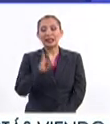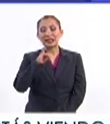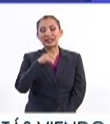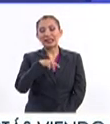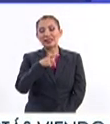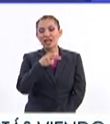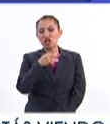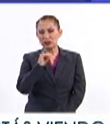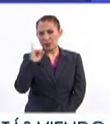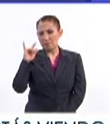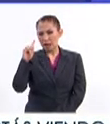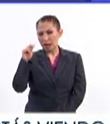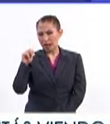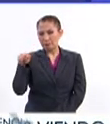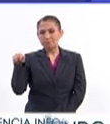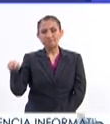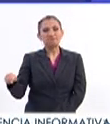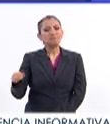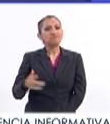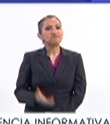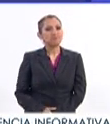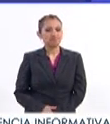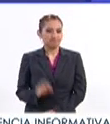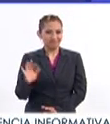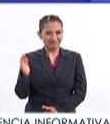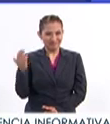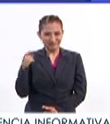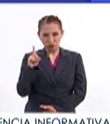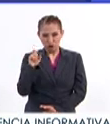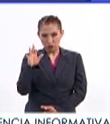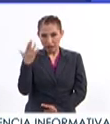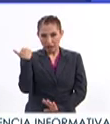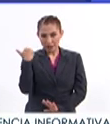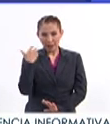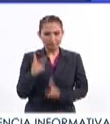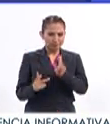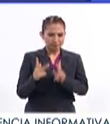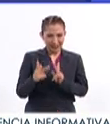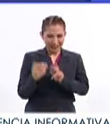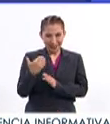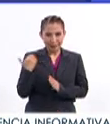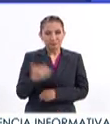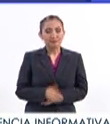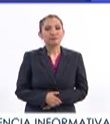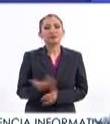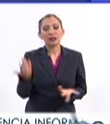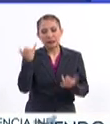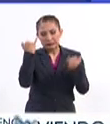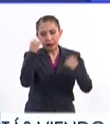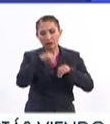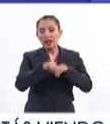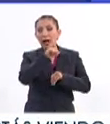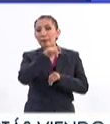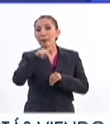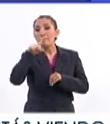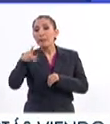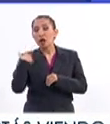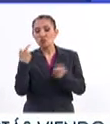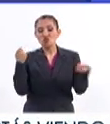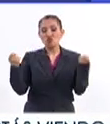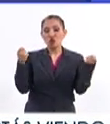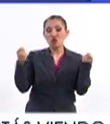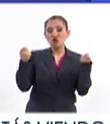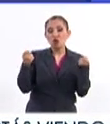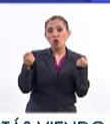Ingenieros del Politécnico Nacional, como el doctor que tuvimos hace unos momentos, desarrollaron una aplicación que permite controlar